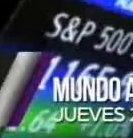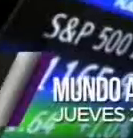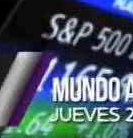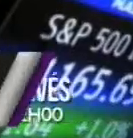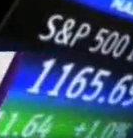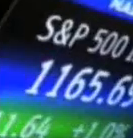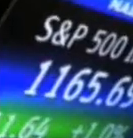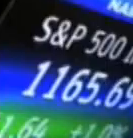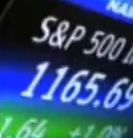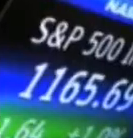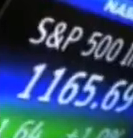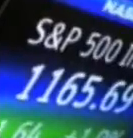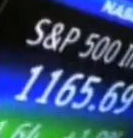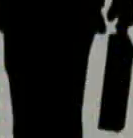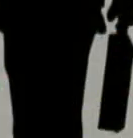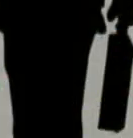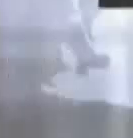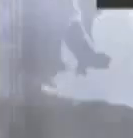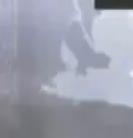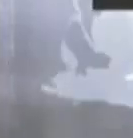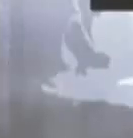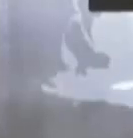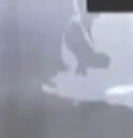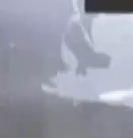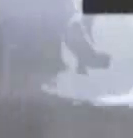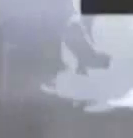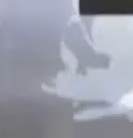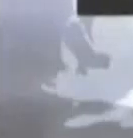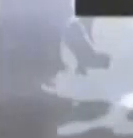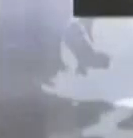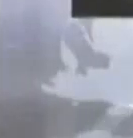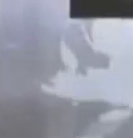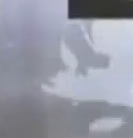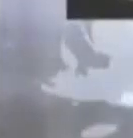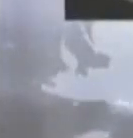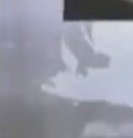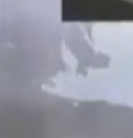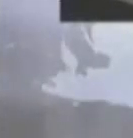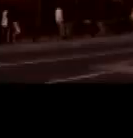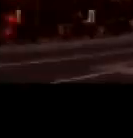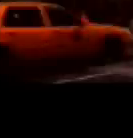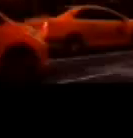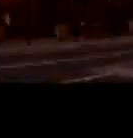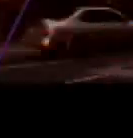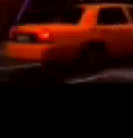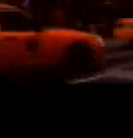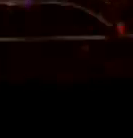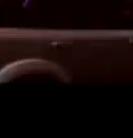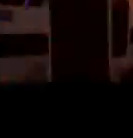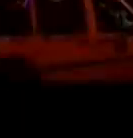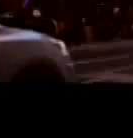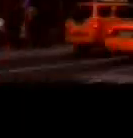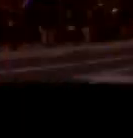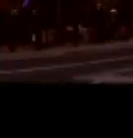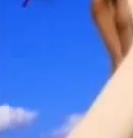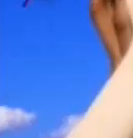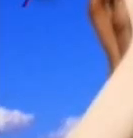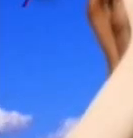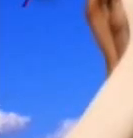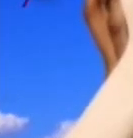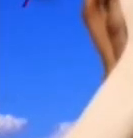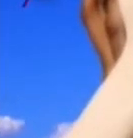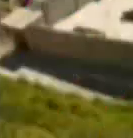Verduga analiza los matices que tiene este mundo al revés. Todos los jueves desde las 22 horas por Ecuador